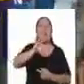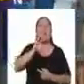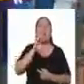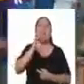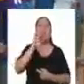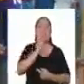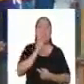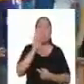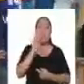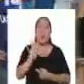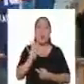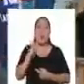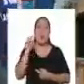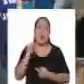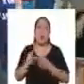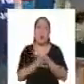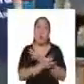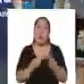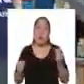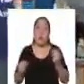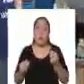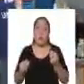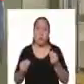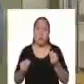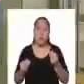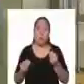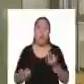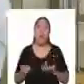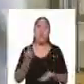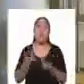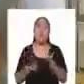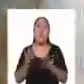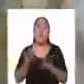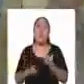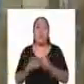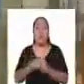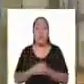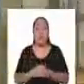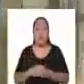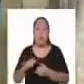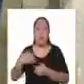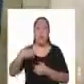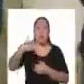1964, donde se consumió debido a un incendio. 3 años más tarde, en